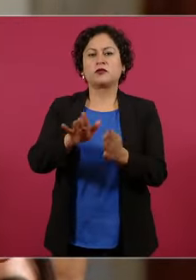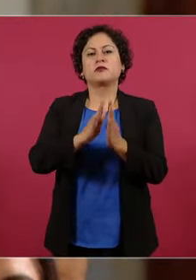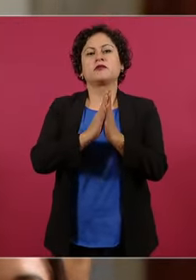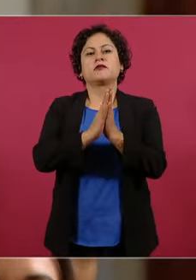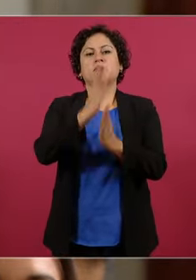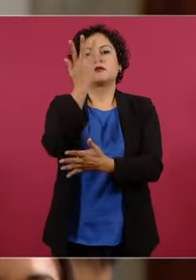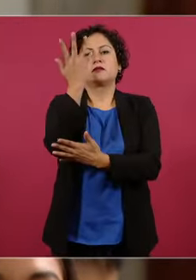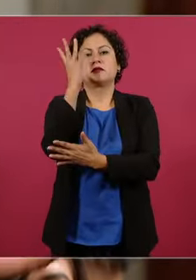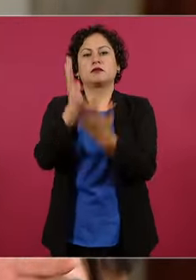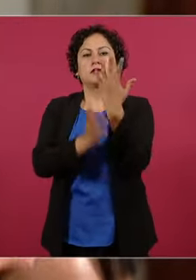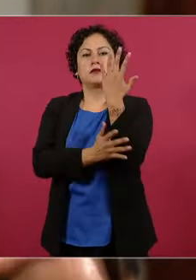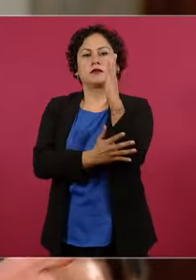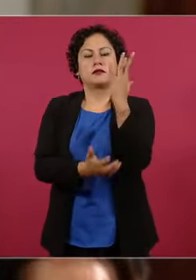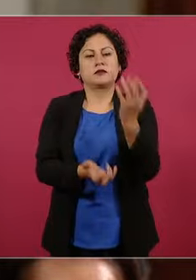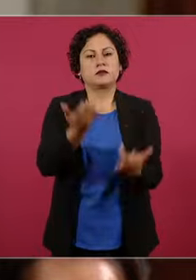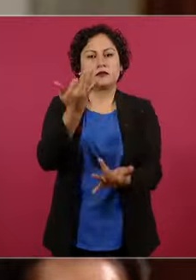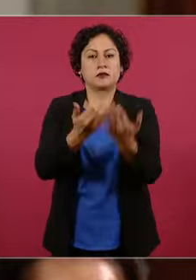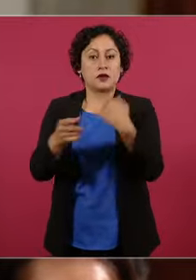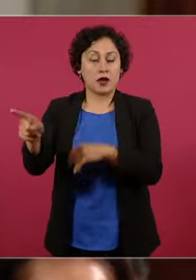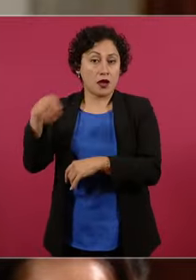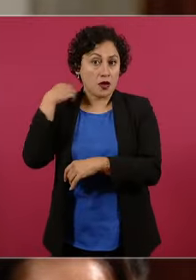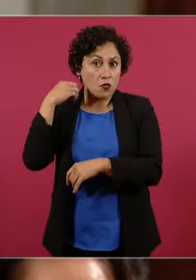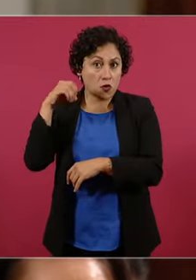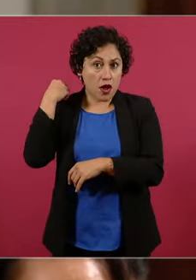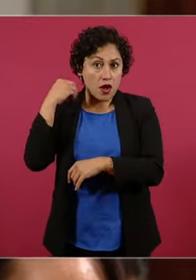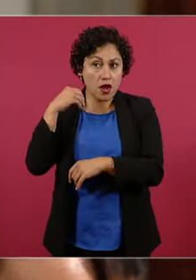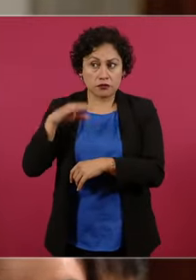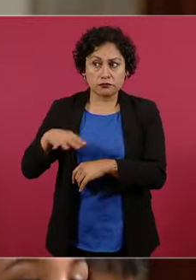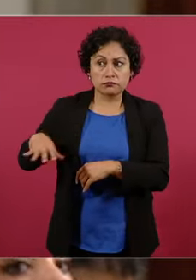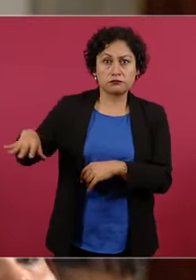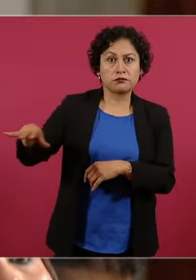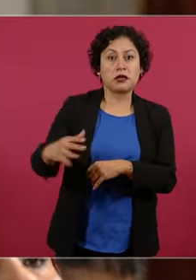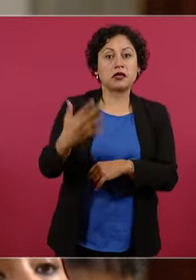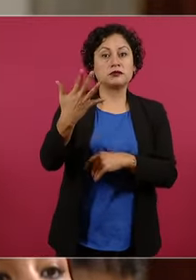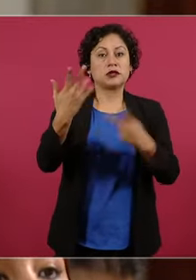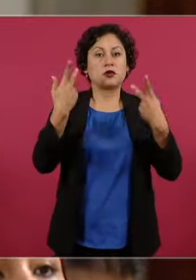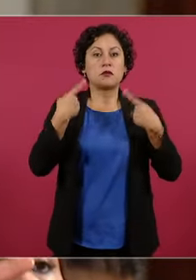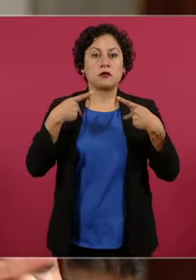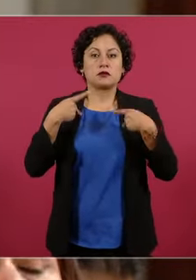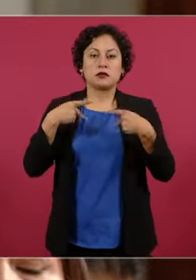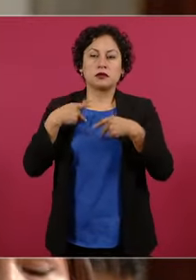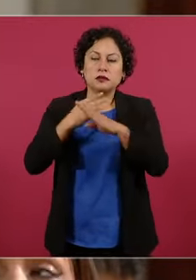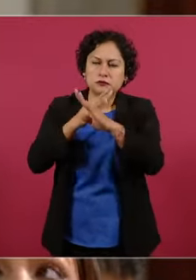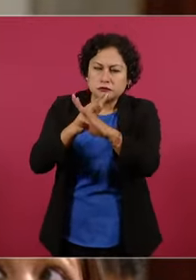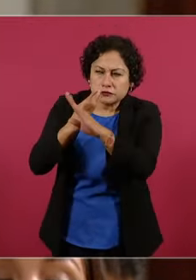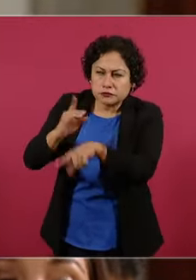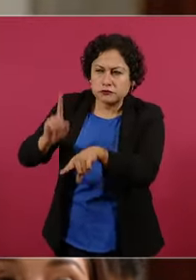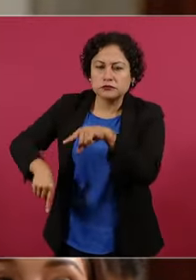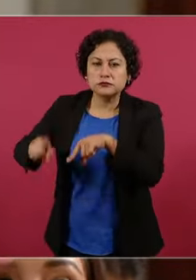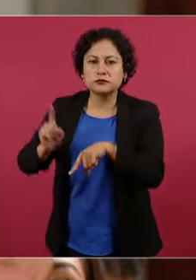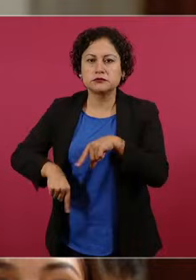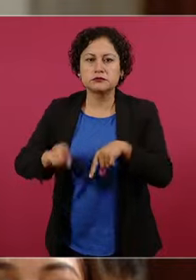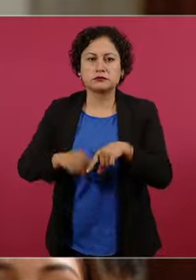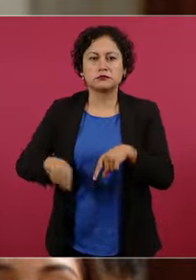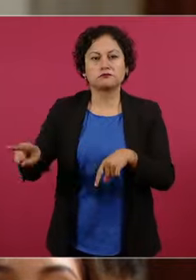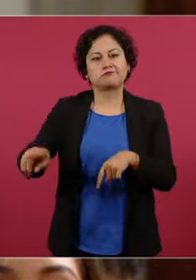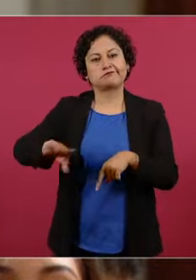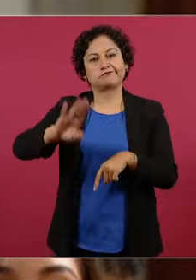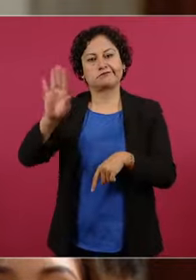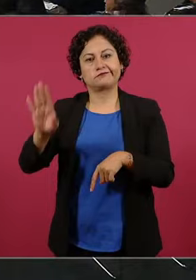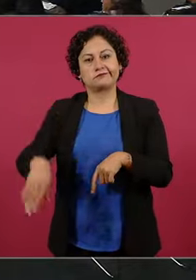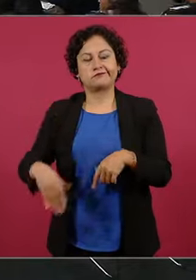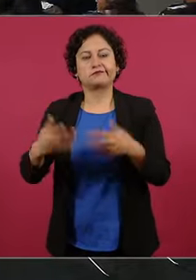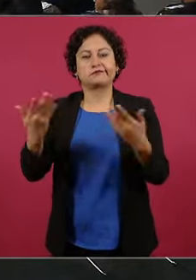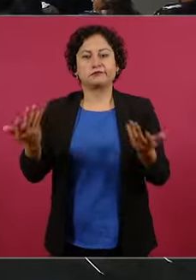en Yavini, Tlacolula, 5 muertos por estar combatiendo los incendios forestales. No creo que sea una cosa privativa de Oaxaca, sino a nivel